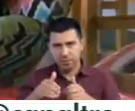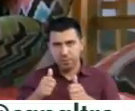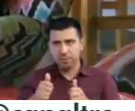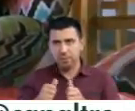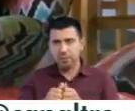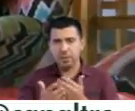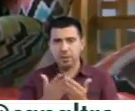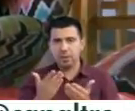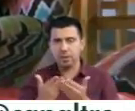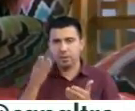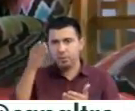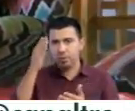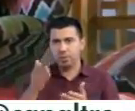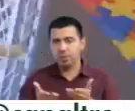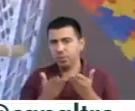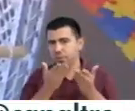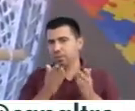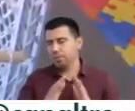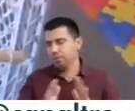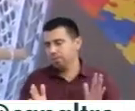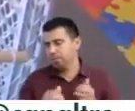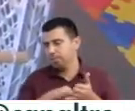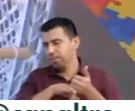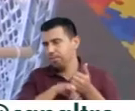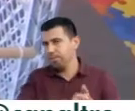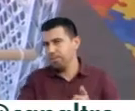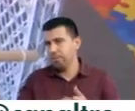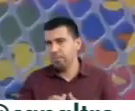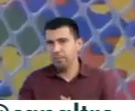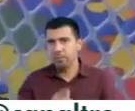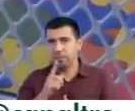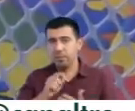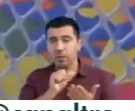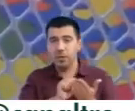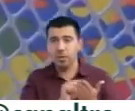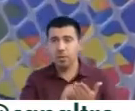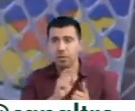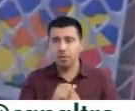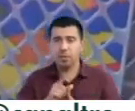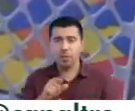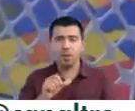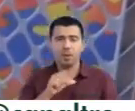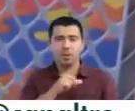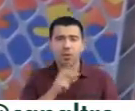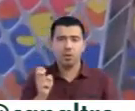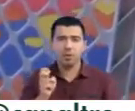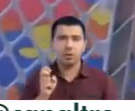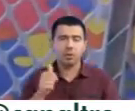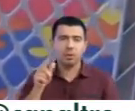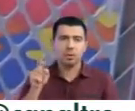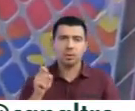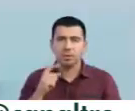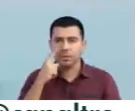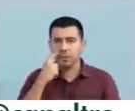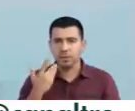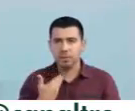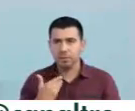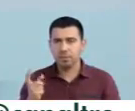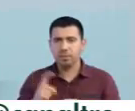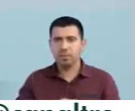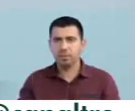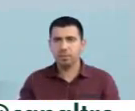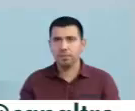manos de Dios y en el personal médico. Pero, ¿en qué consiste este programa que tiene 216 padres de familia inscritos? Hay